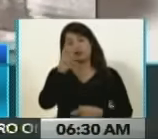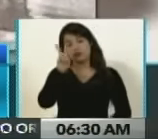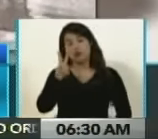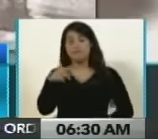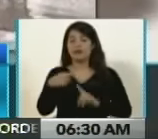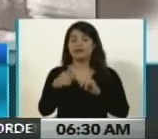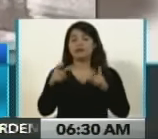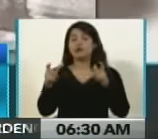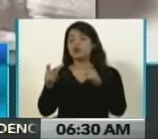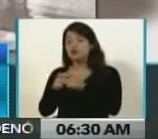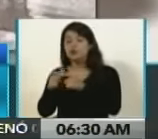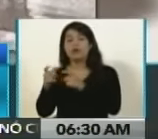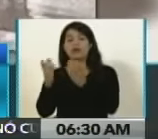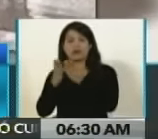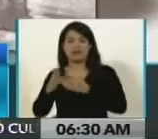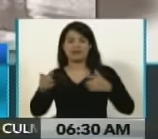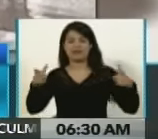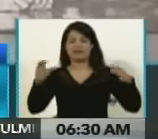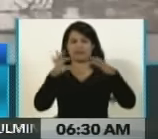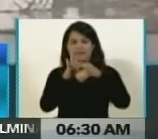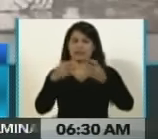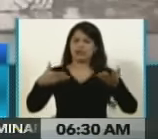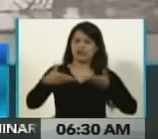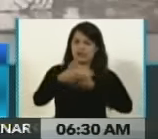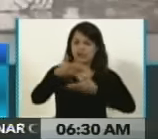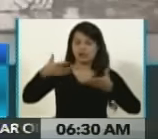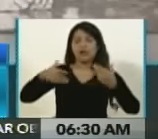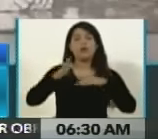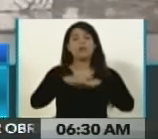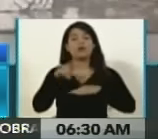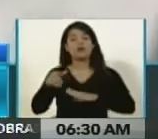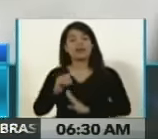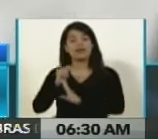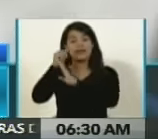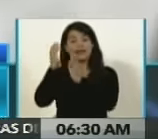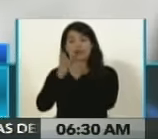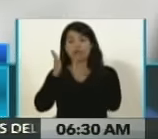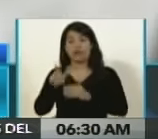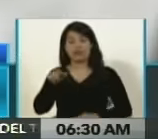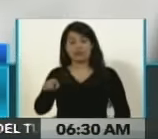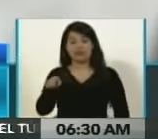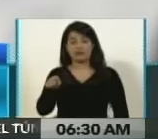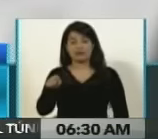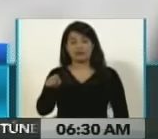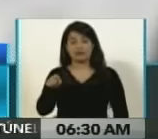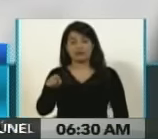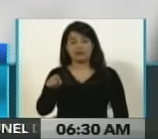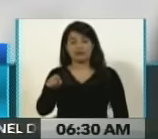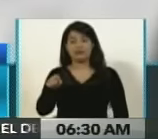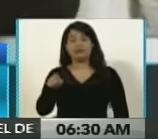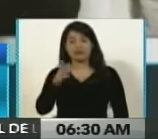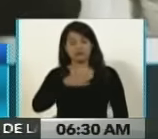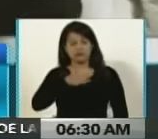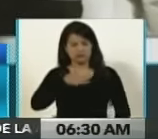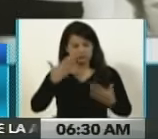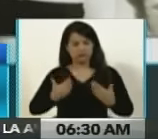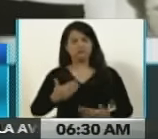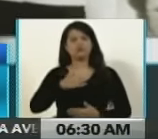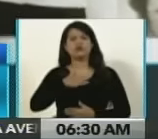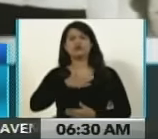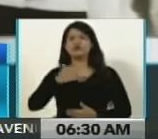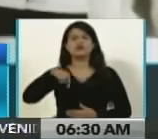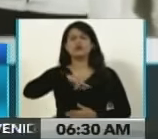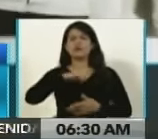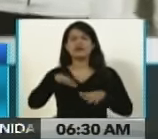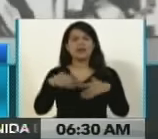dirección estudiantil, ¿no? Porque los dirigentes estudiantiles de esa época nos caracterizamos porque